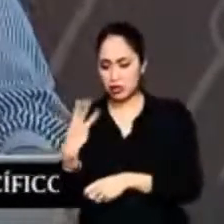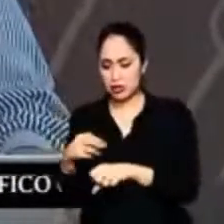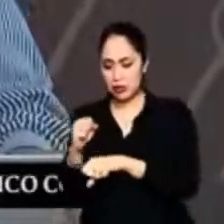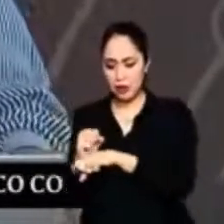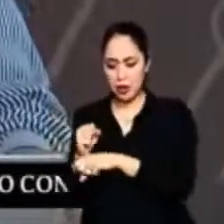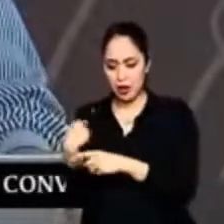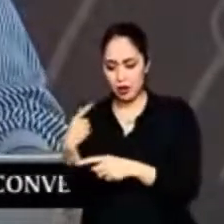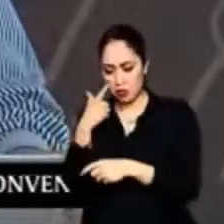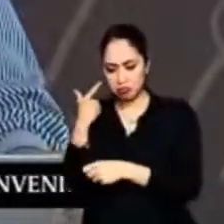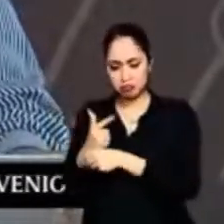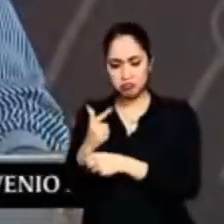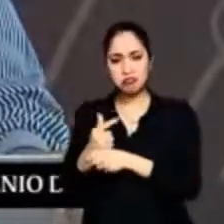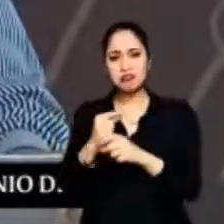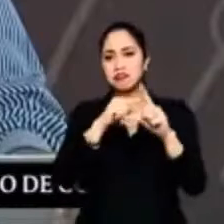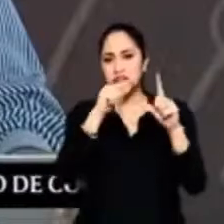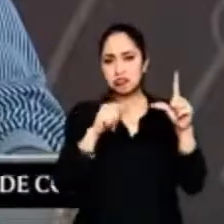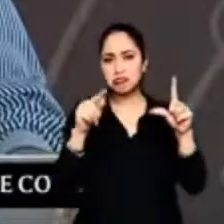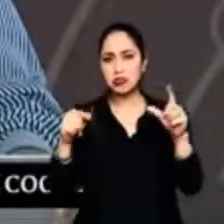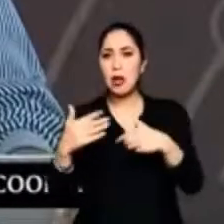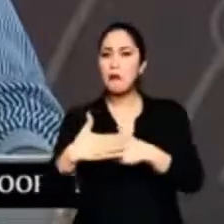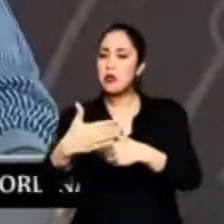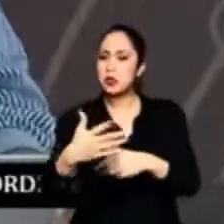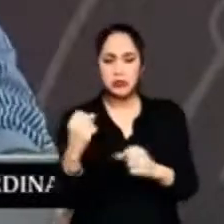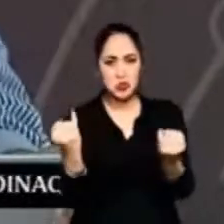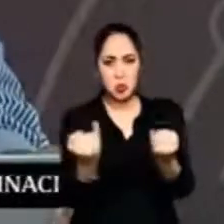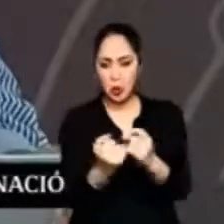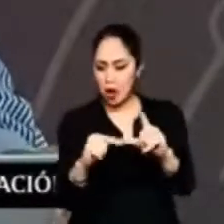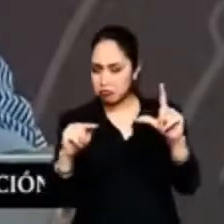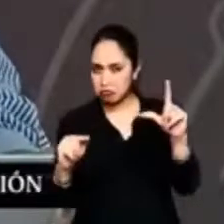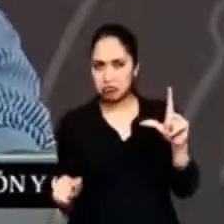bajando y vamos a bajar en las próximas.